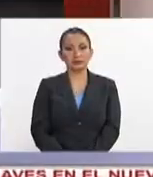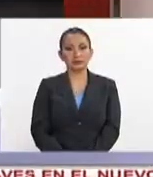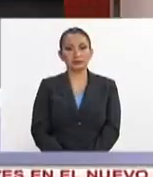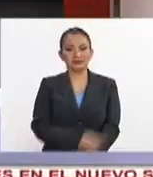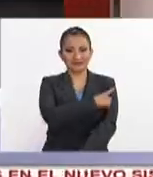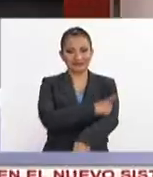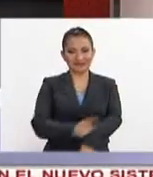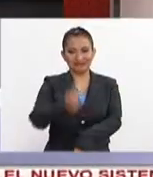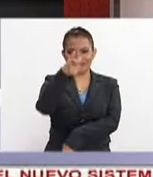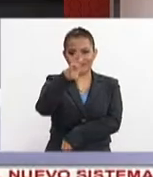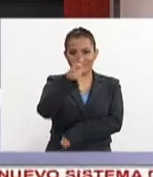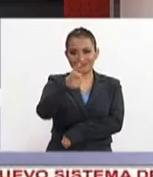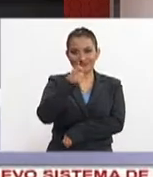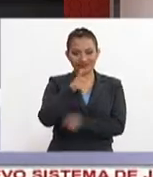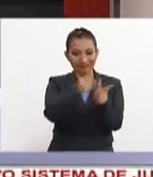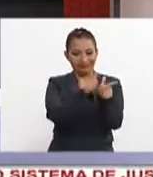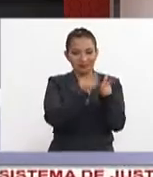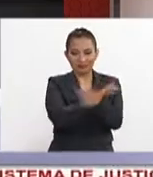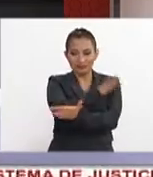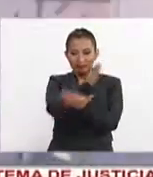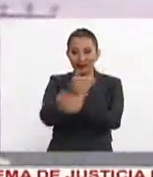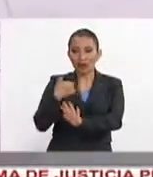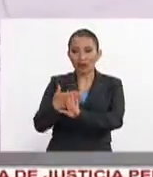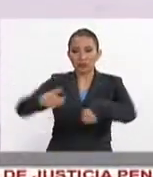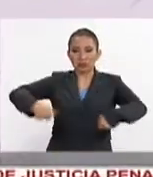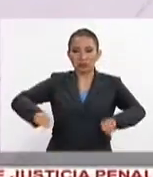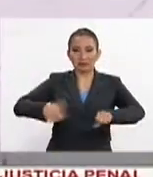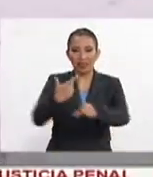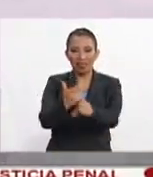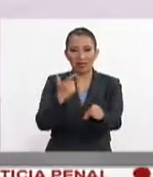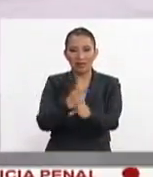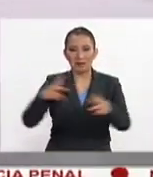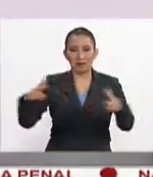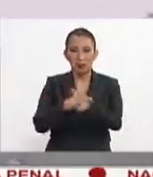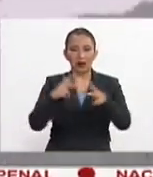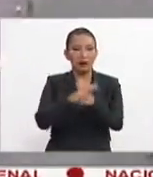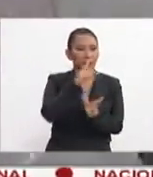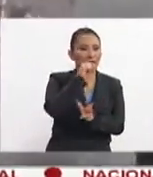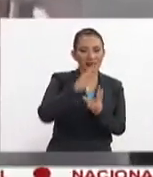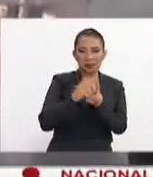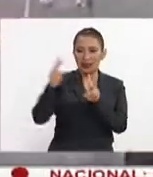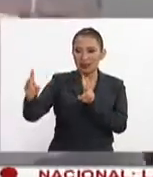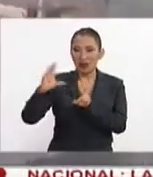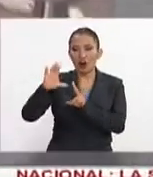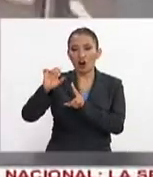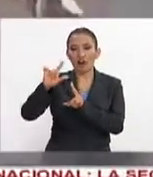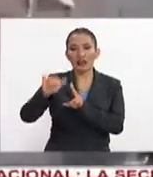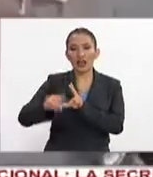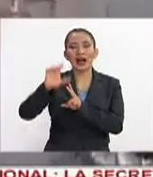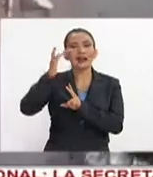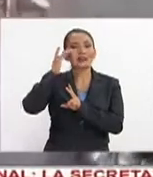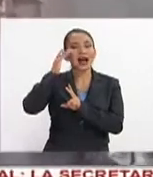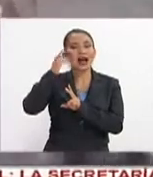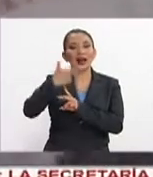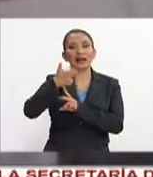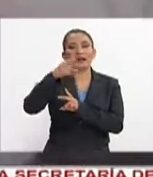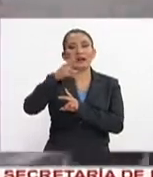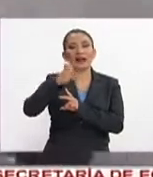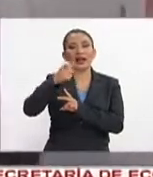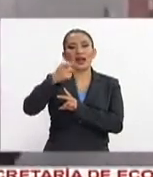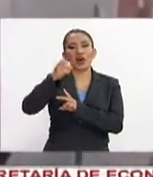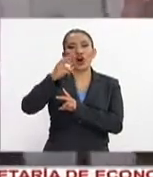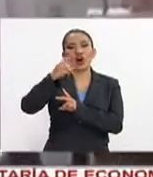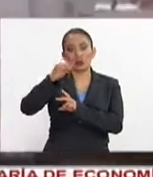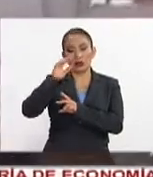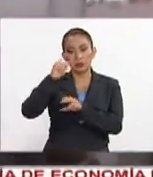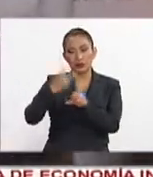En la delegación Xochimilco, un operativo contra mototaxis desató un enfrentamiento entre policías y vecinos de la colonia San Gregorio, Atlapulco.